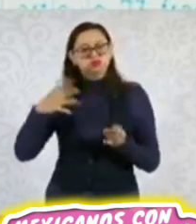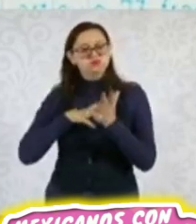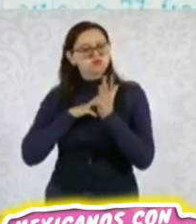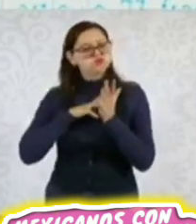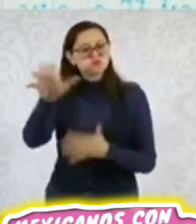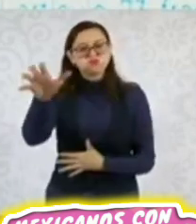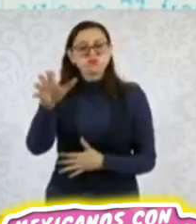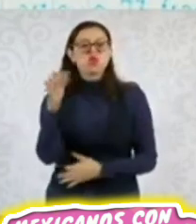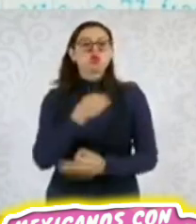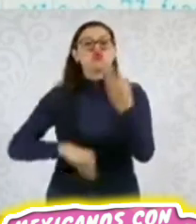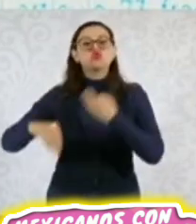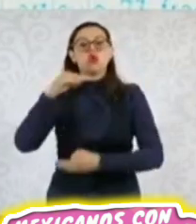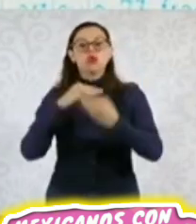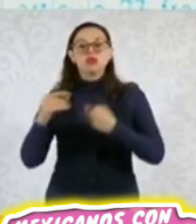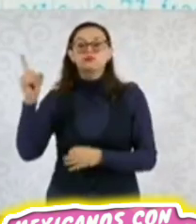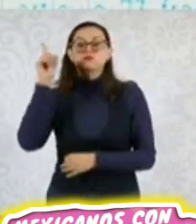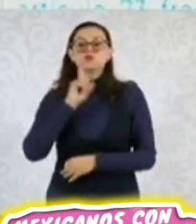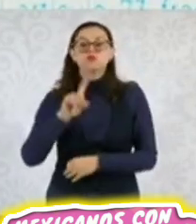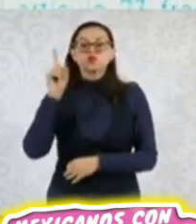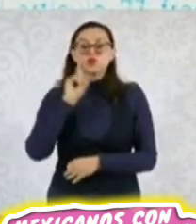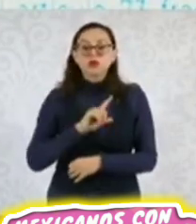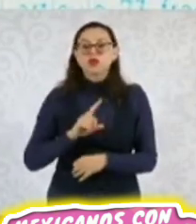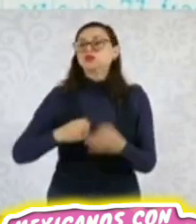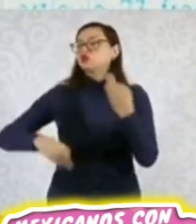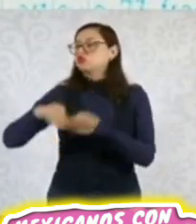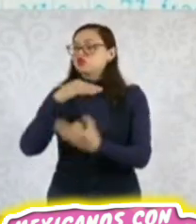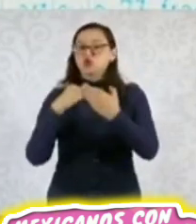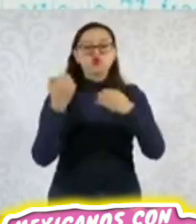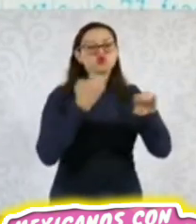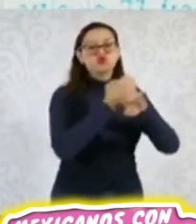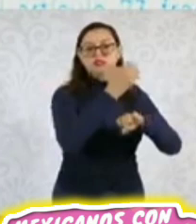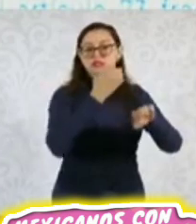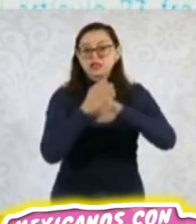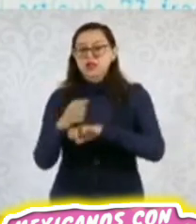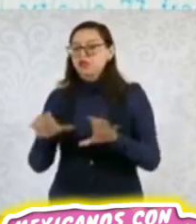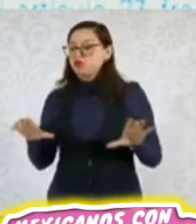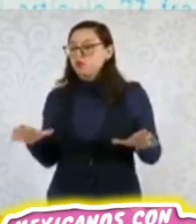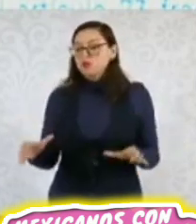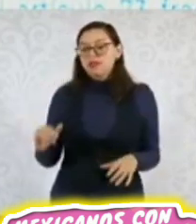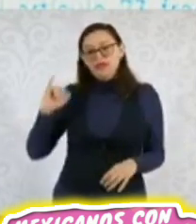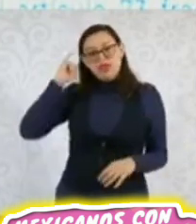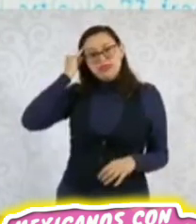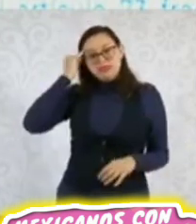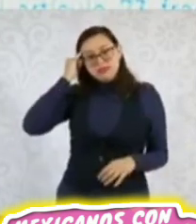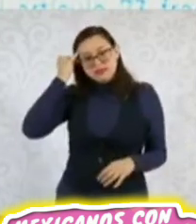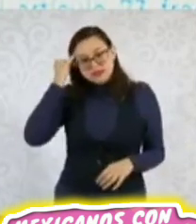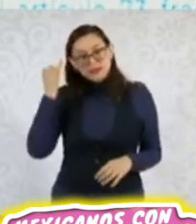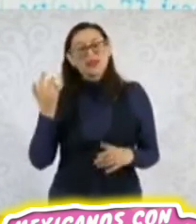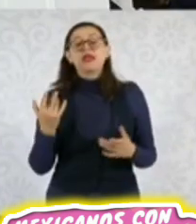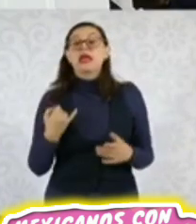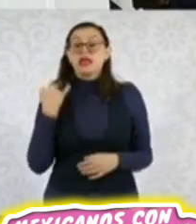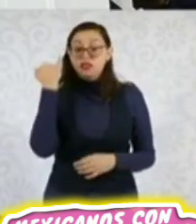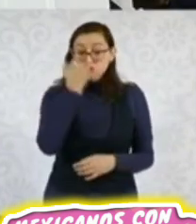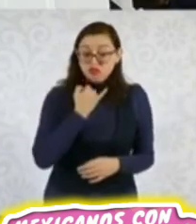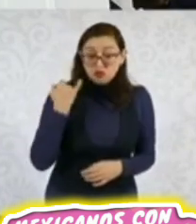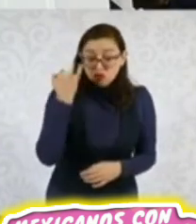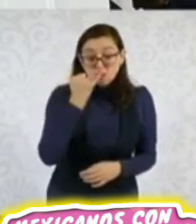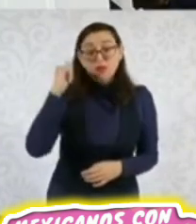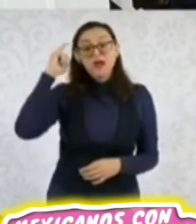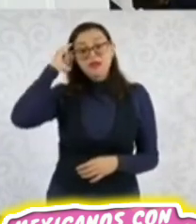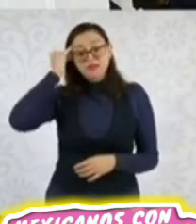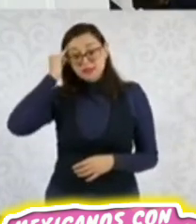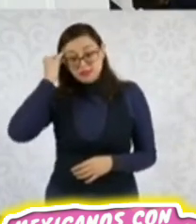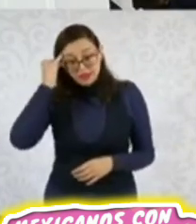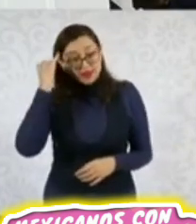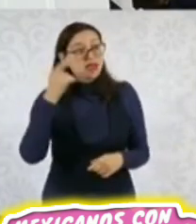mujeres mexicanas en todos los estados de la República, comunidades indígenas, en lenguas indígenas,